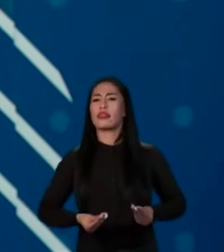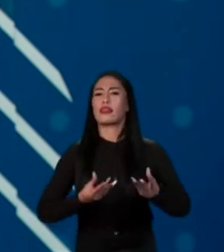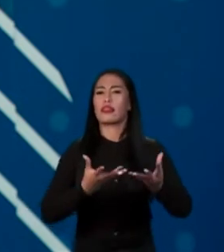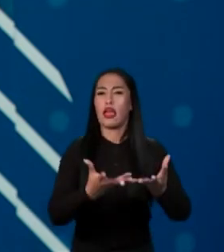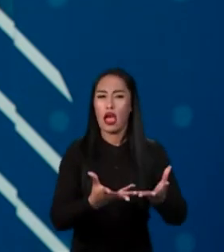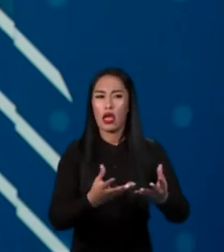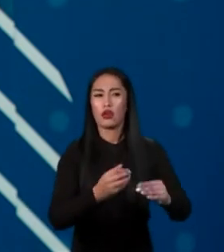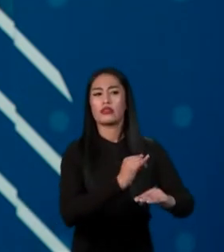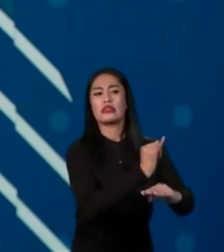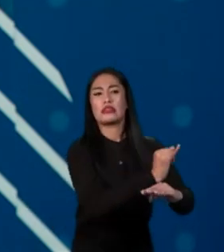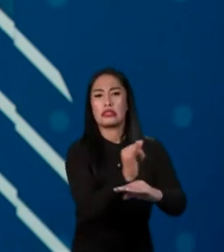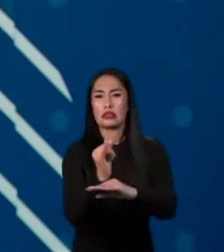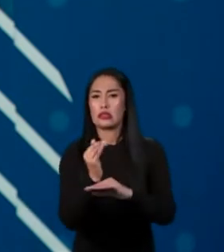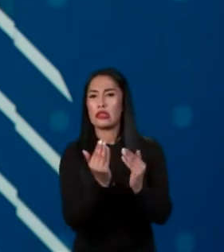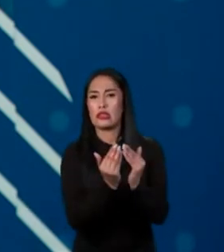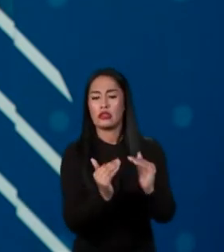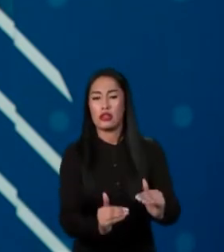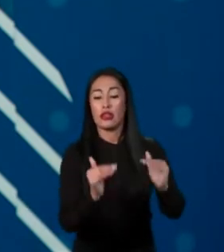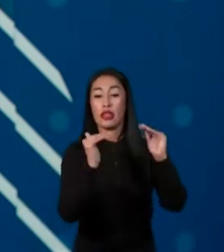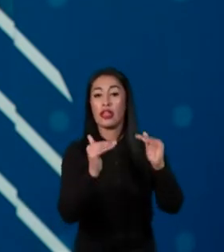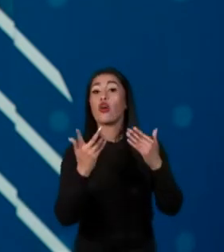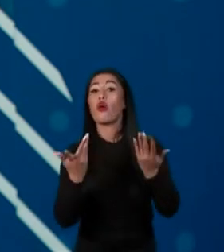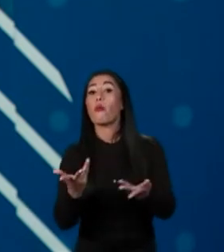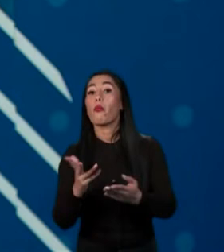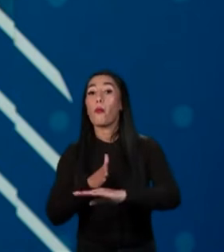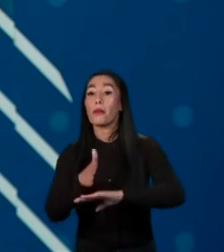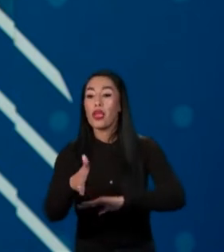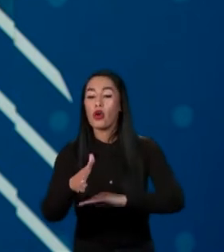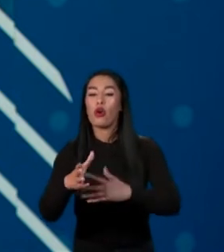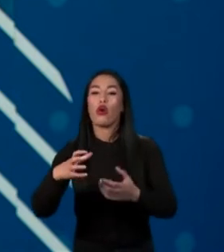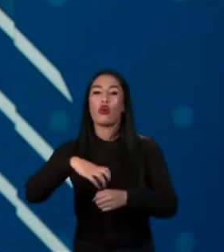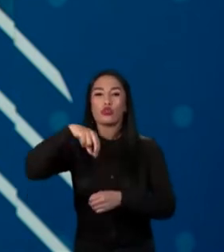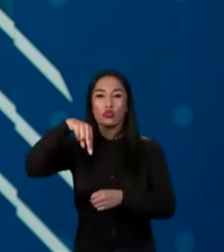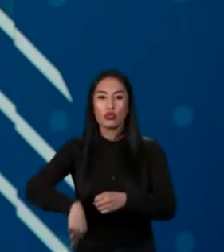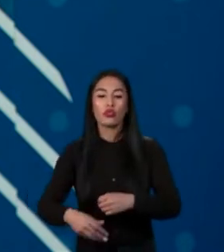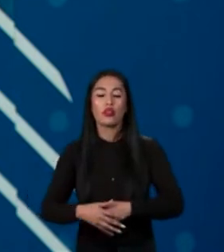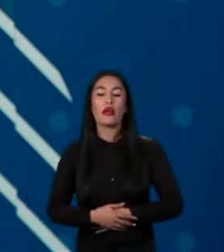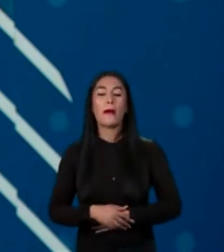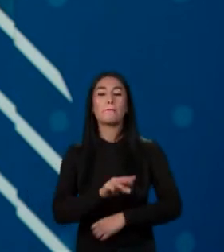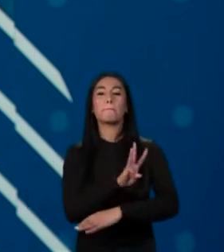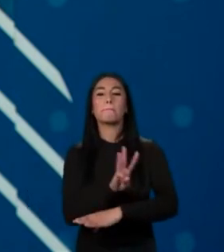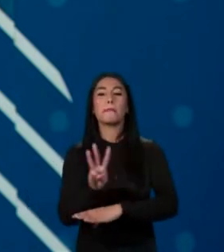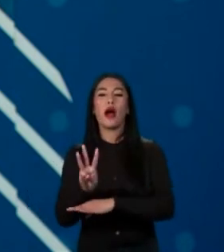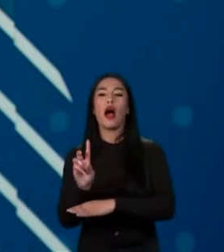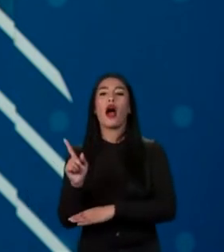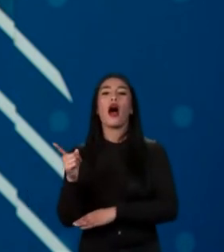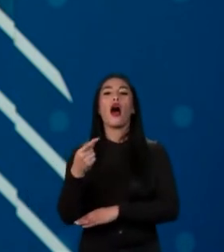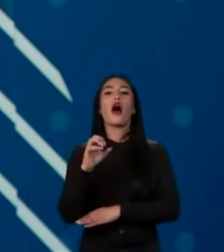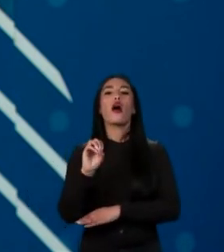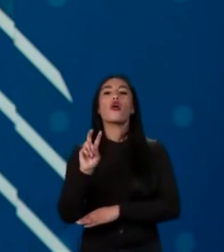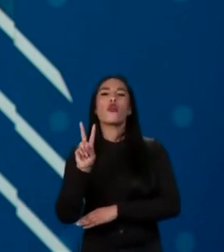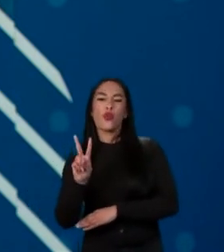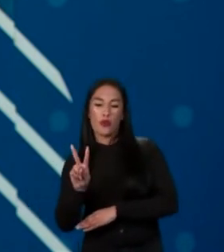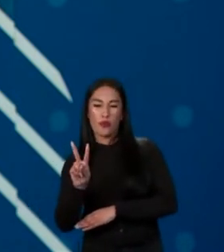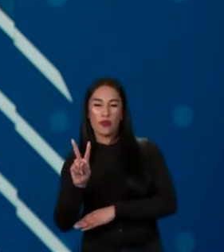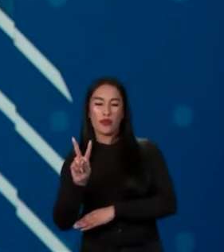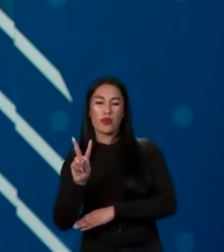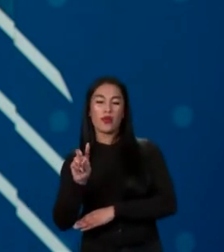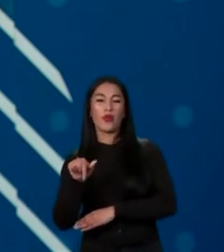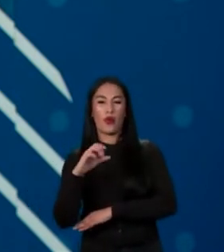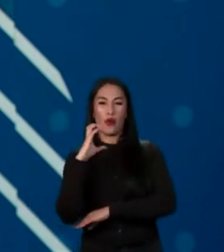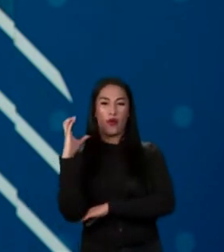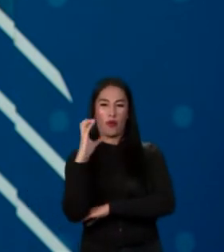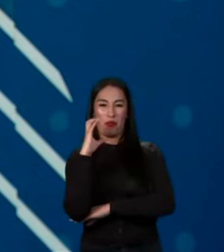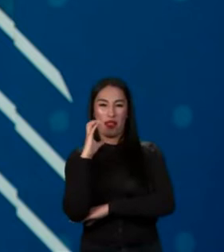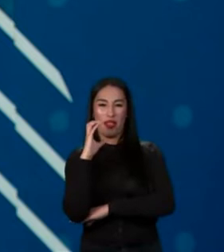las instituciones de educación superior y a través de la ciudadanía y el mundo la plataforma go colombia como ese mecanismo que